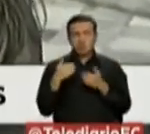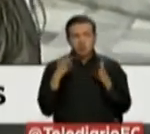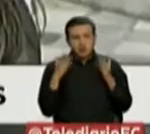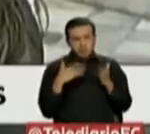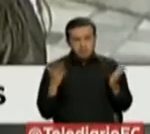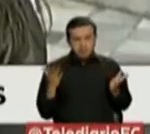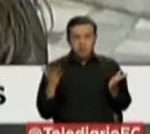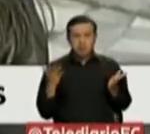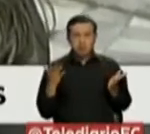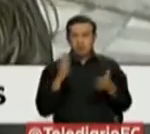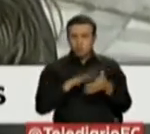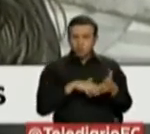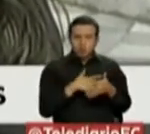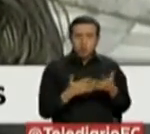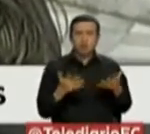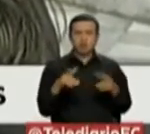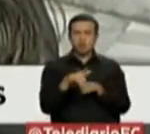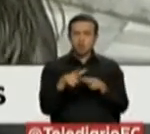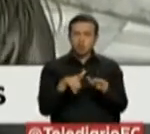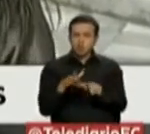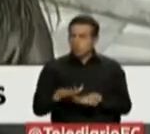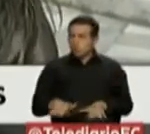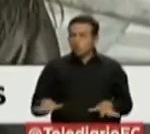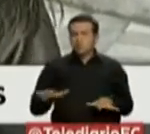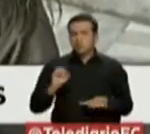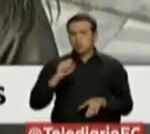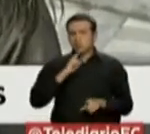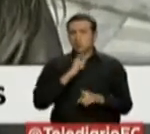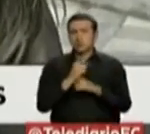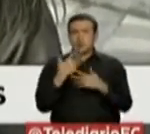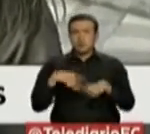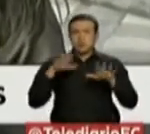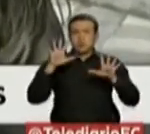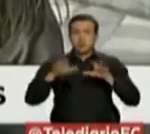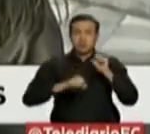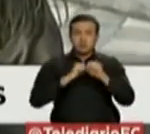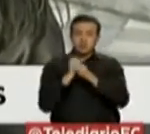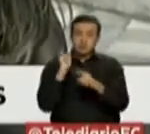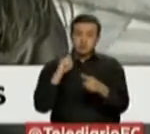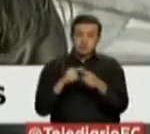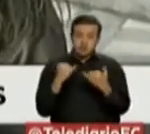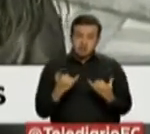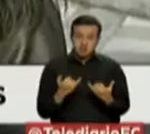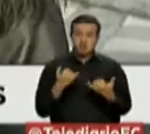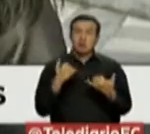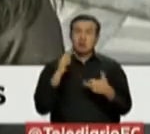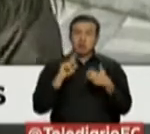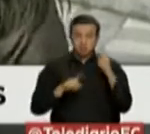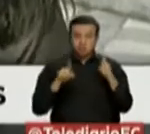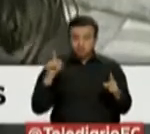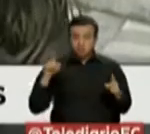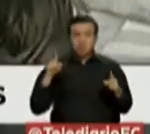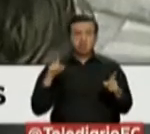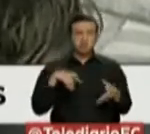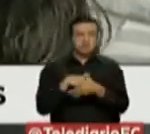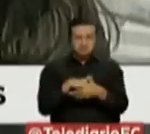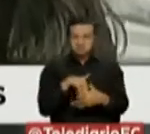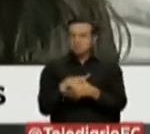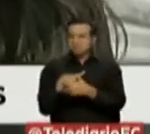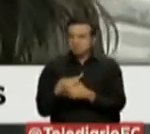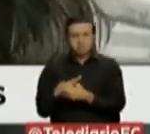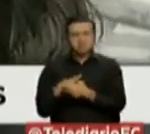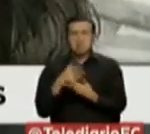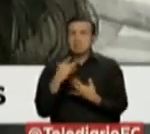aperturas para los horarios y los espacios adecuados. Claro, ya han sido 10 años y hasta ahora, o sea, todavía no nos abren los espacios, nos cierran puertas